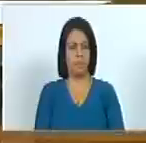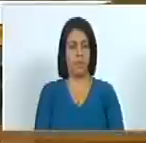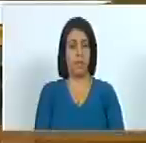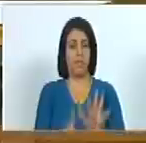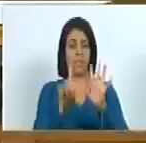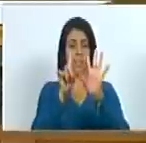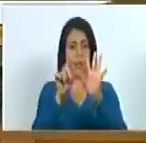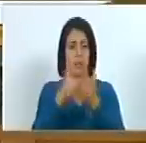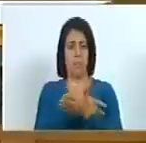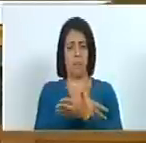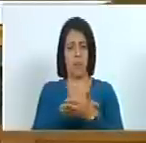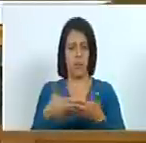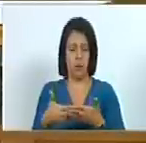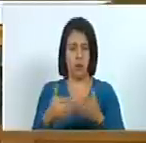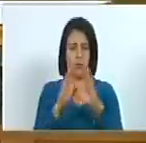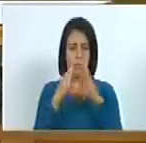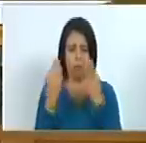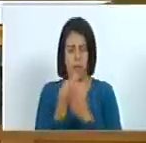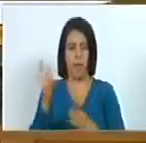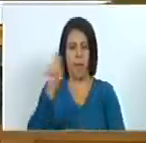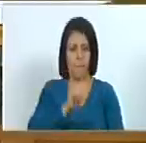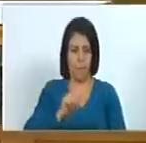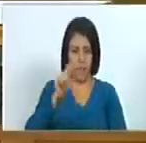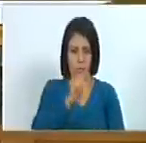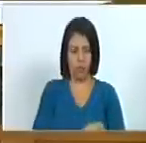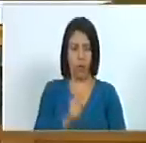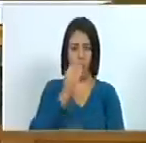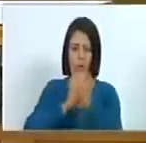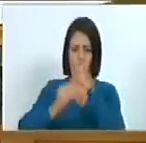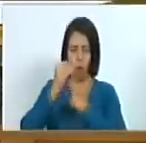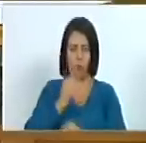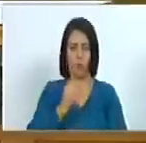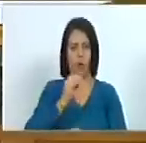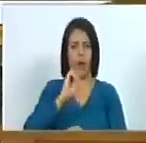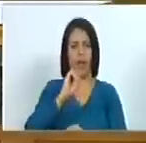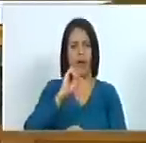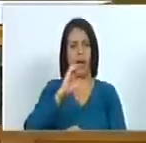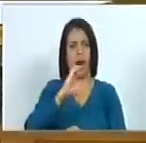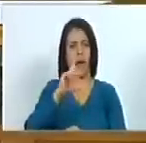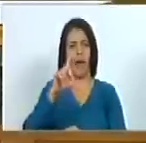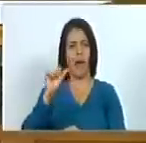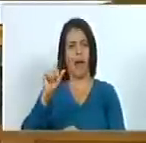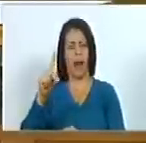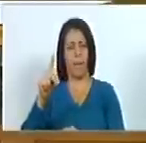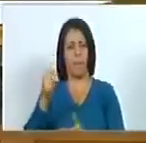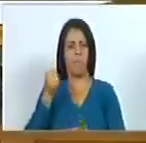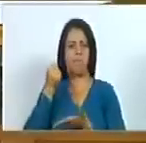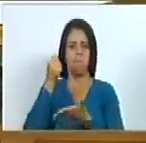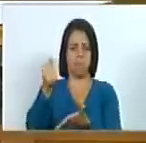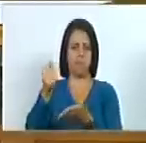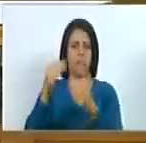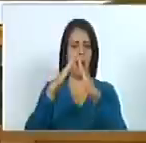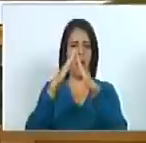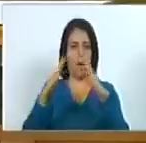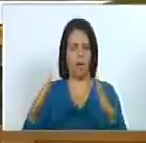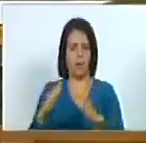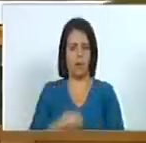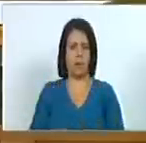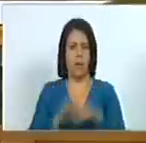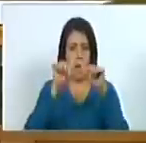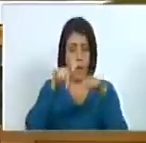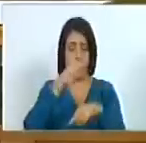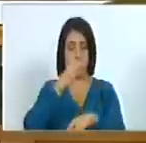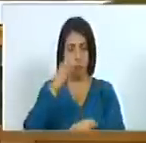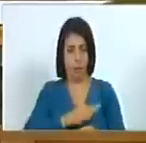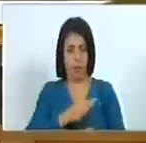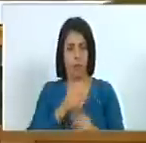6 millones de familias reciben todos los meses su beneficio alimentario llamado CLAP, que es la bolsa de comida en la puerta de su casa. Y aquí está